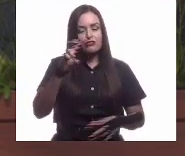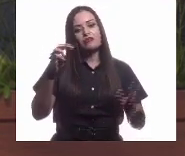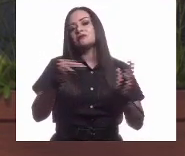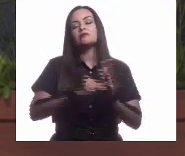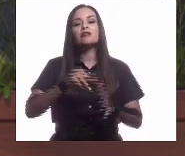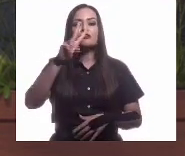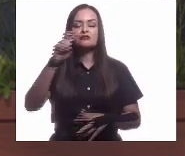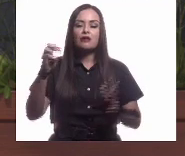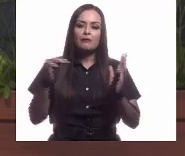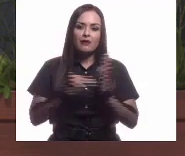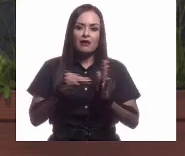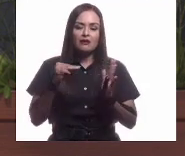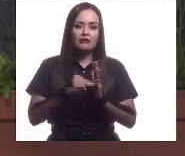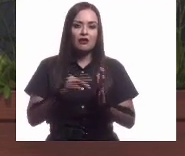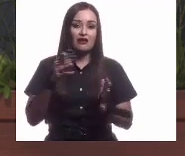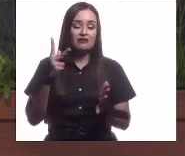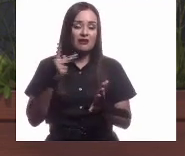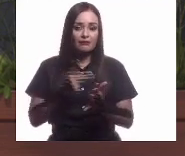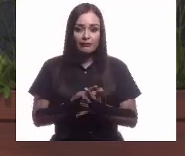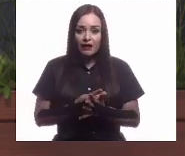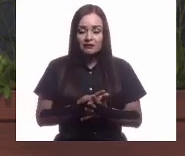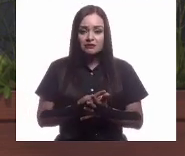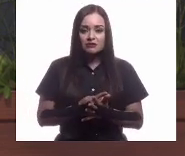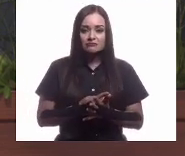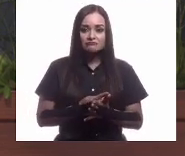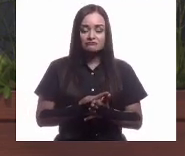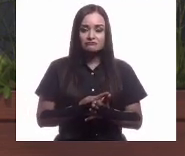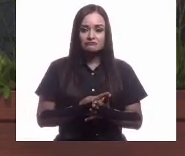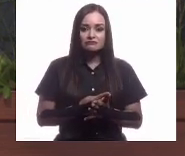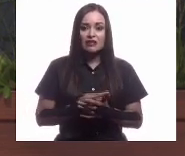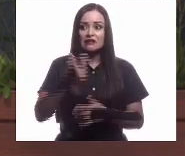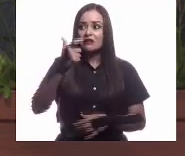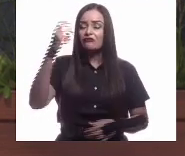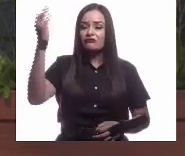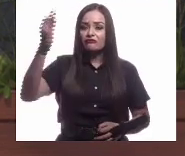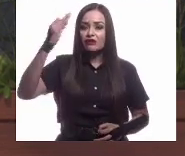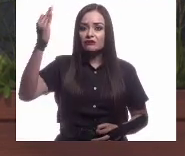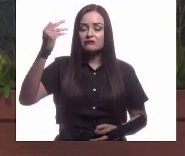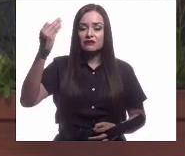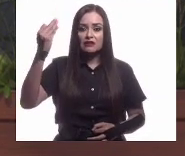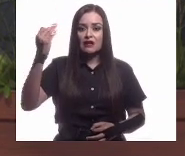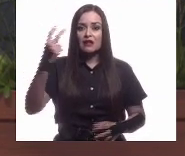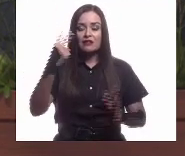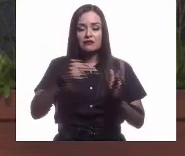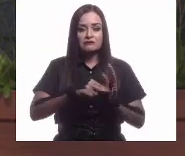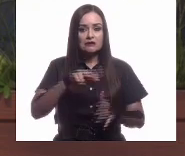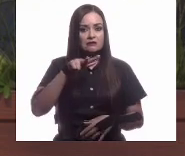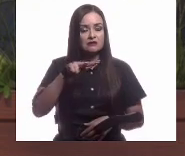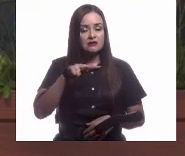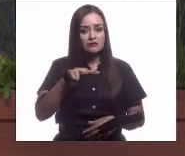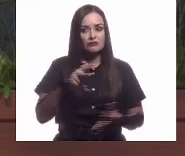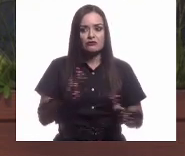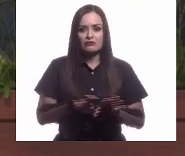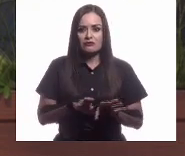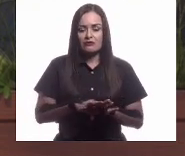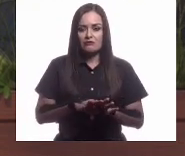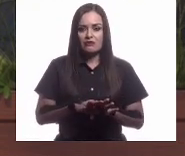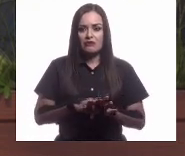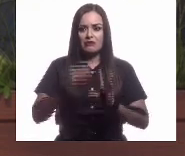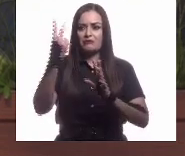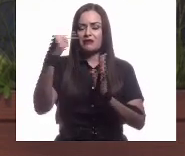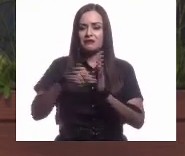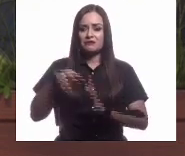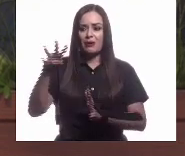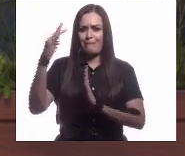pesos con respecto a los recursos federales ejercidos en 2018. La propuesta de presupuesto para